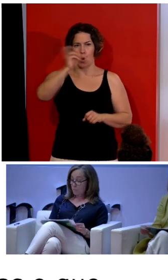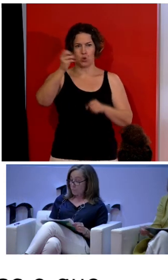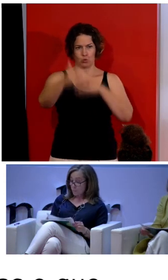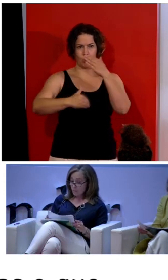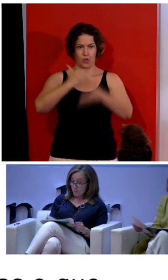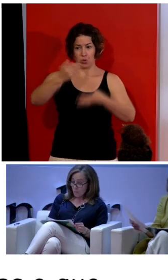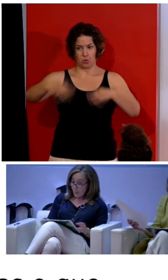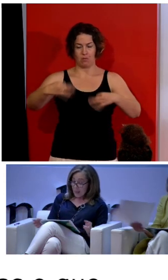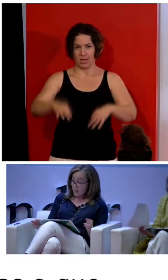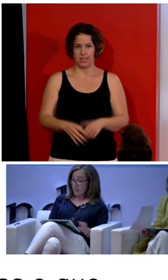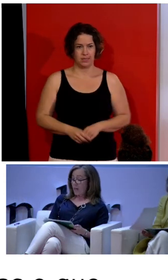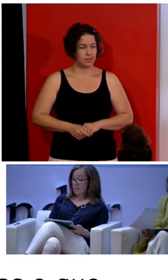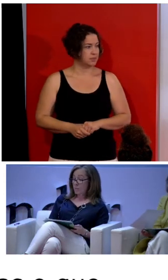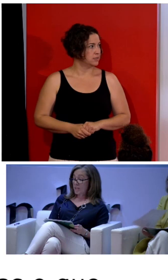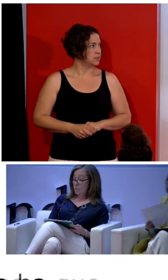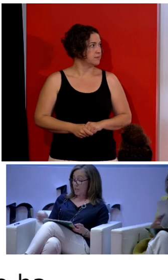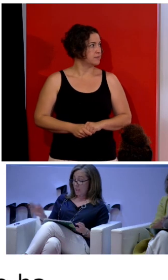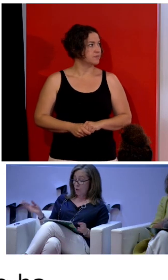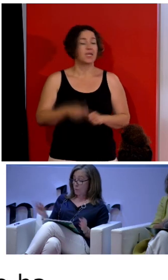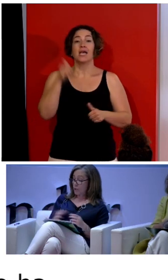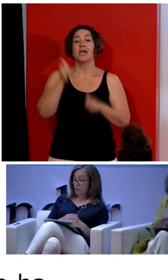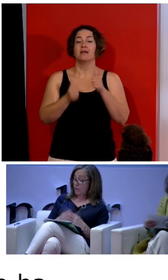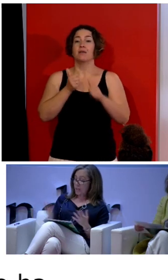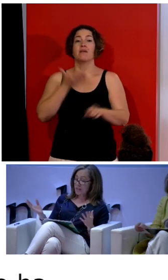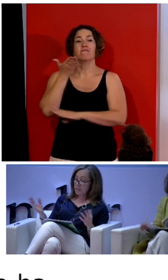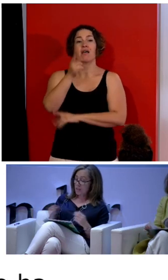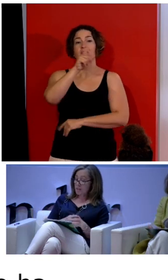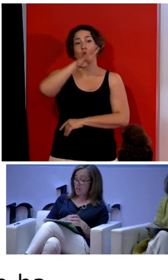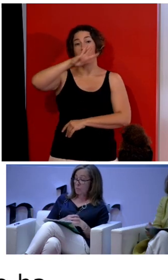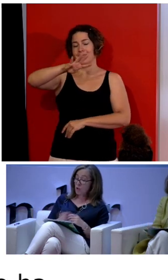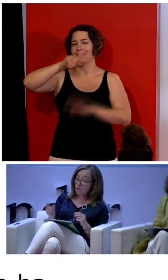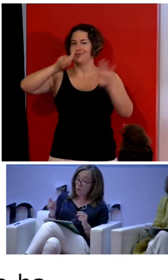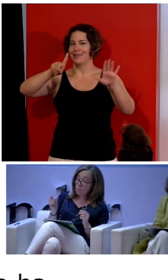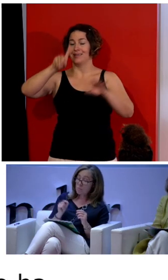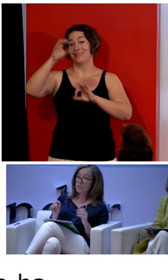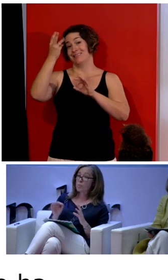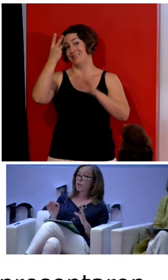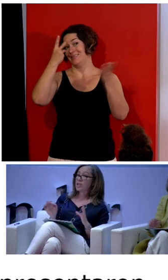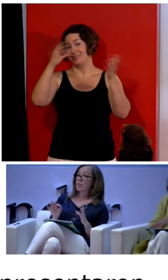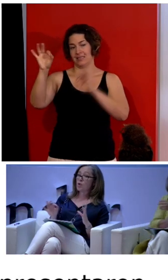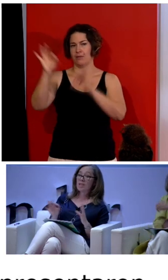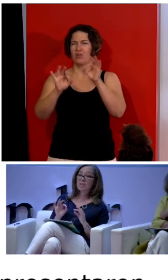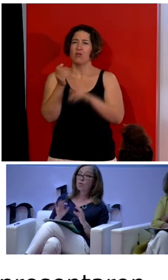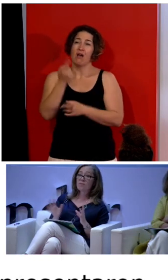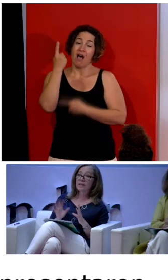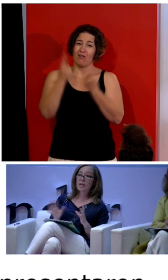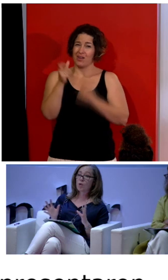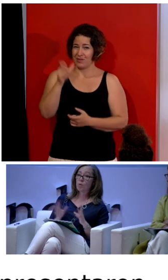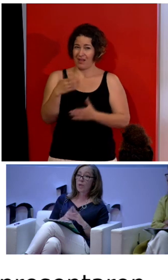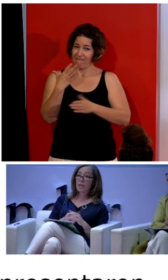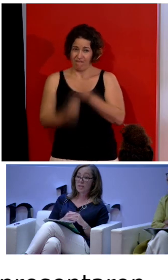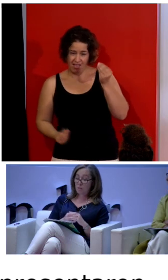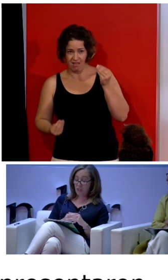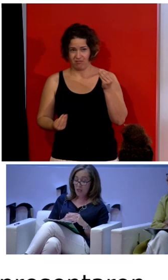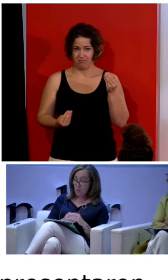nada. Al examen se presentaron pues 146, 70%, unas poquitas personas, o sea, fallaron